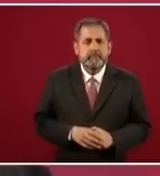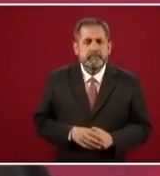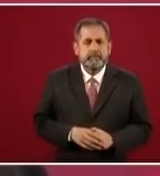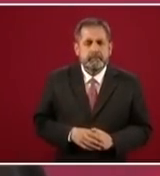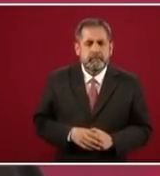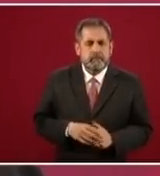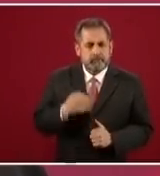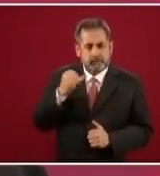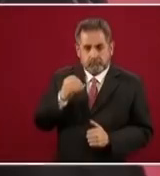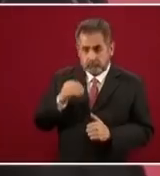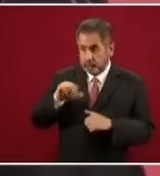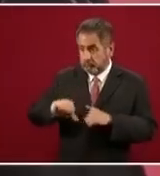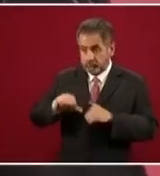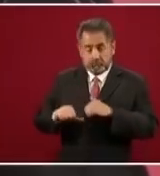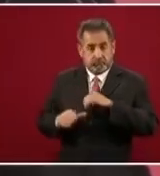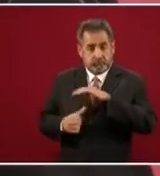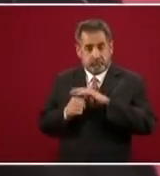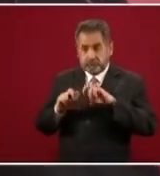qué les planteé en la mesa.